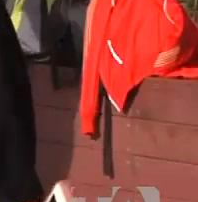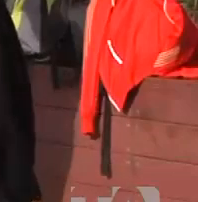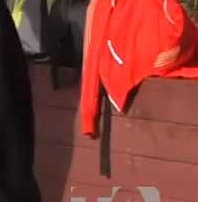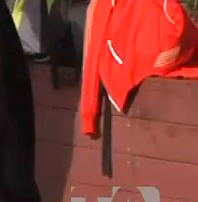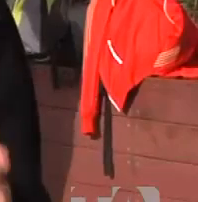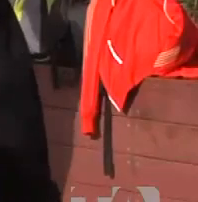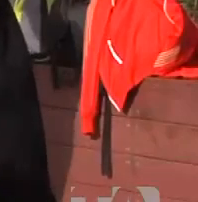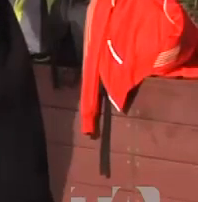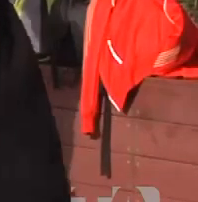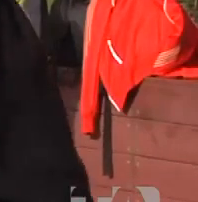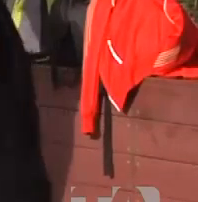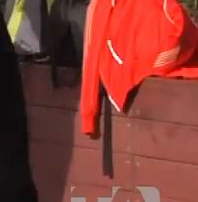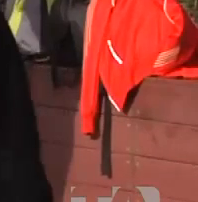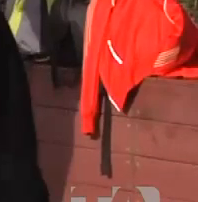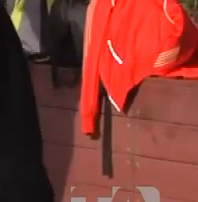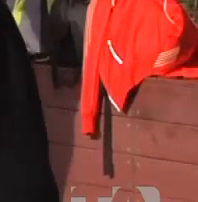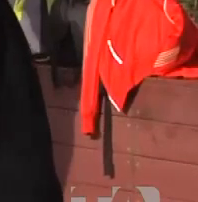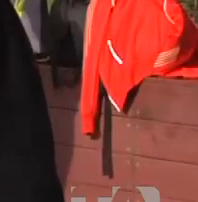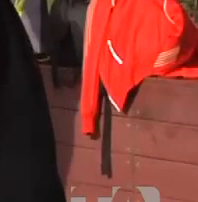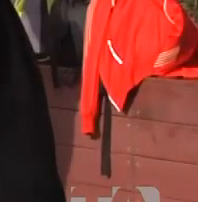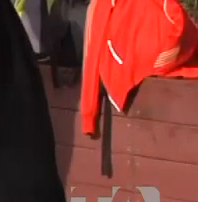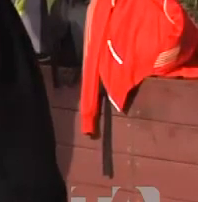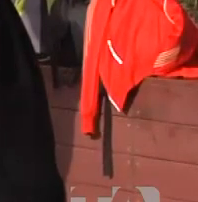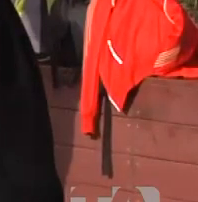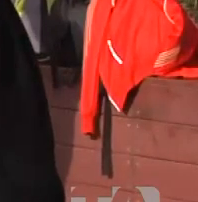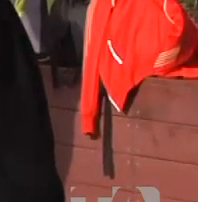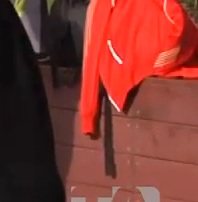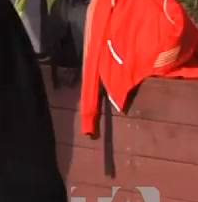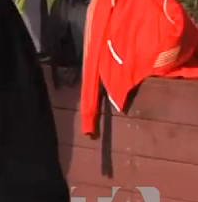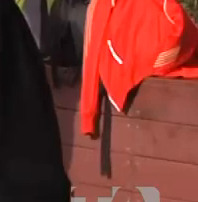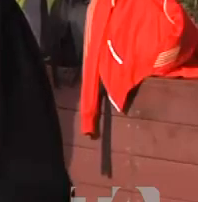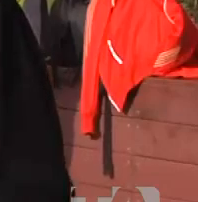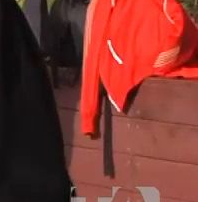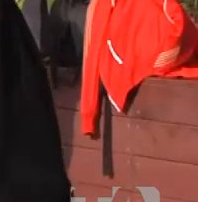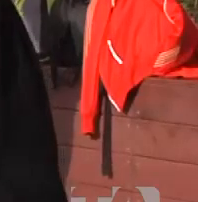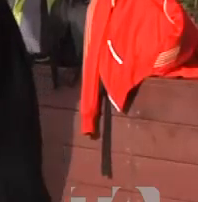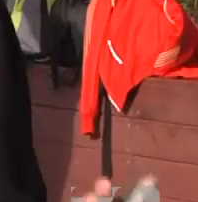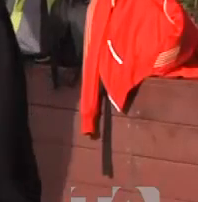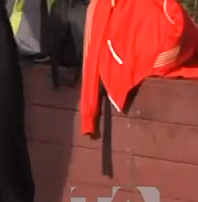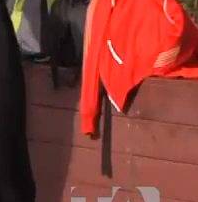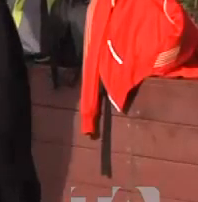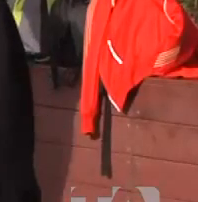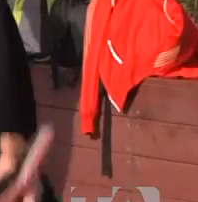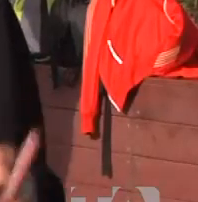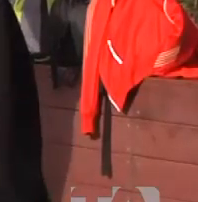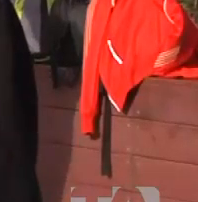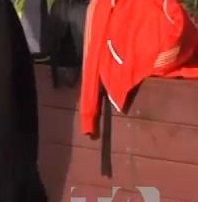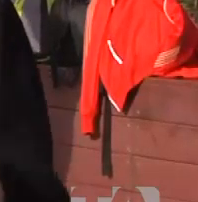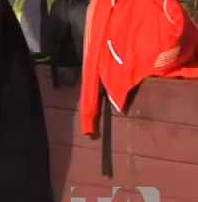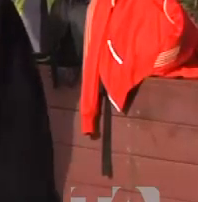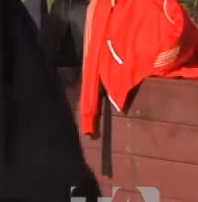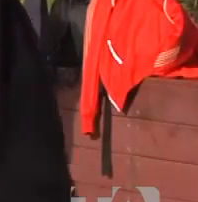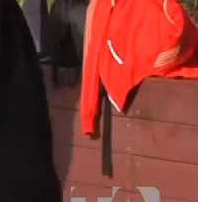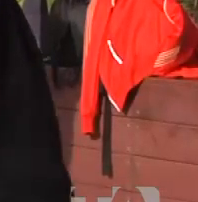más adelante estaremos en el municipio de Quito, porque hoy Quito elige a su nueva vicealcaldesa de la capital. Recuerden, deberá ser una mujer.